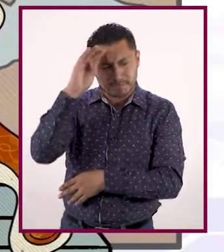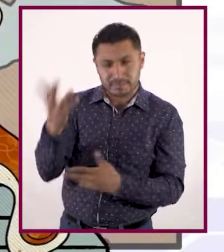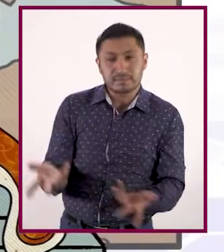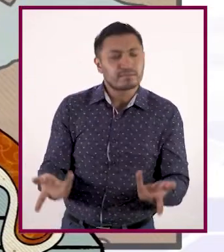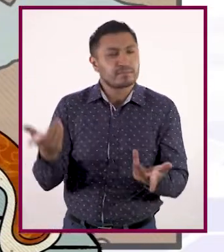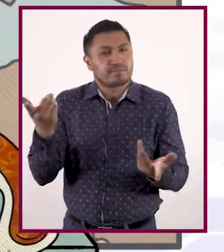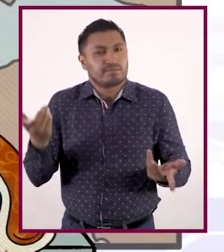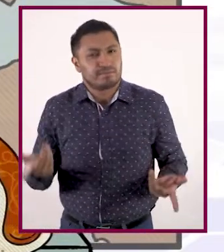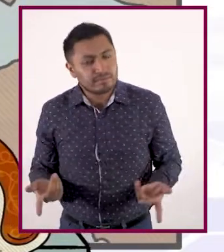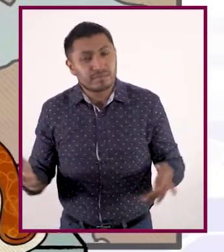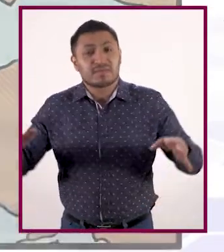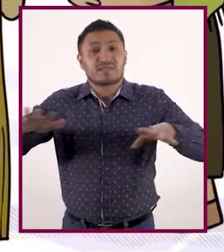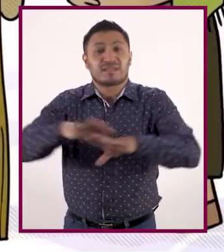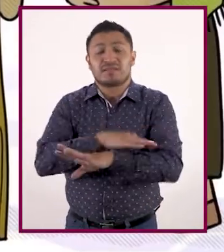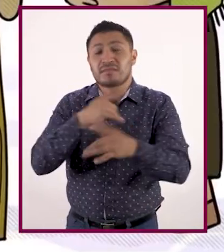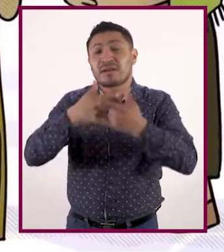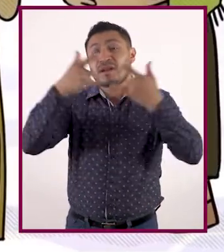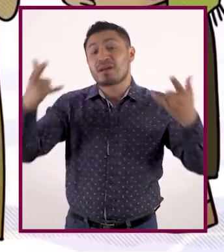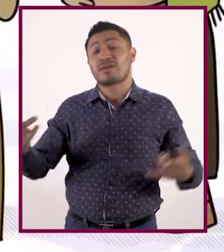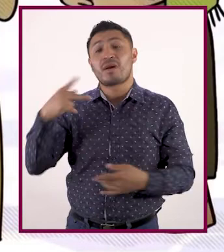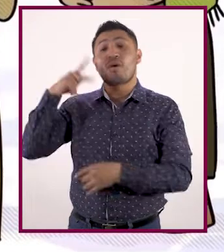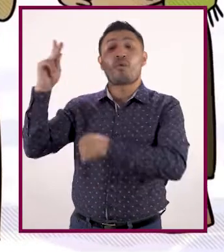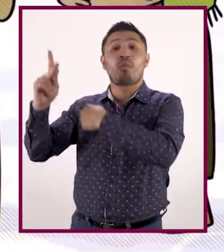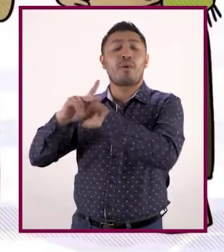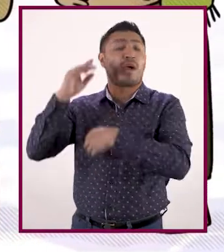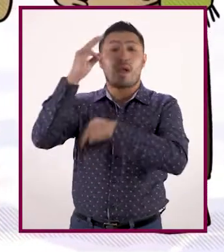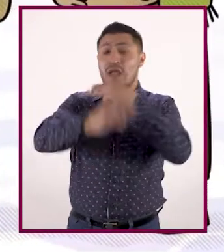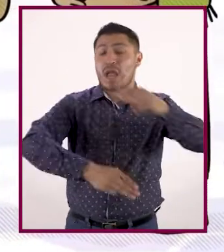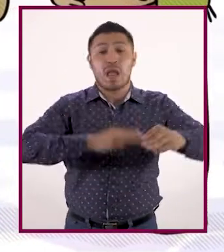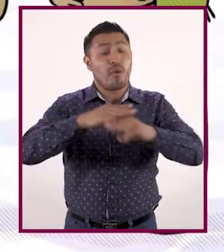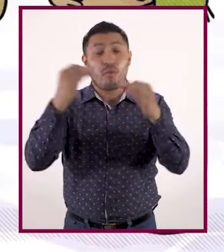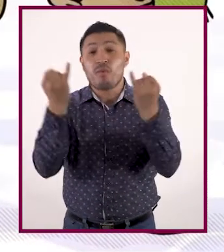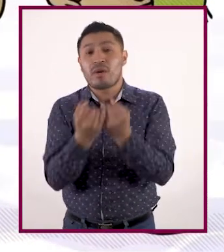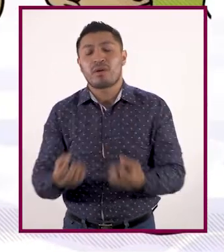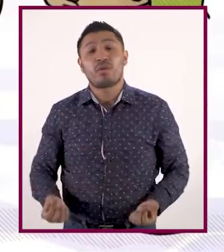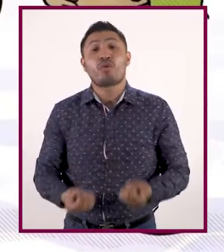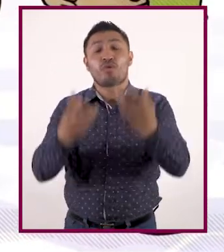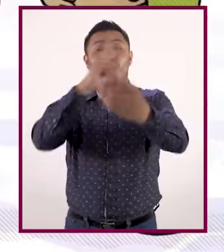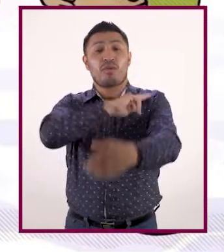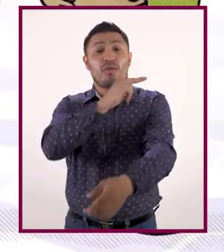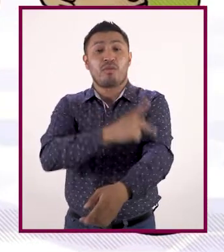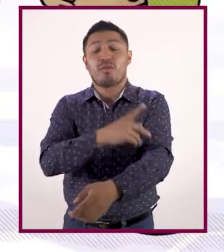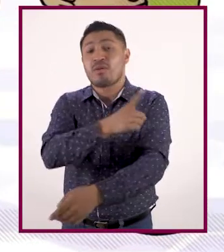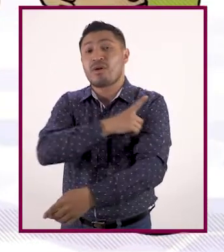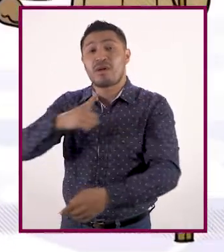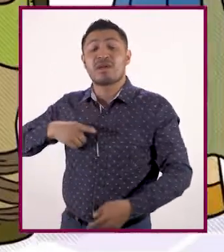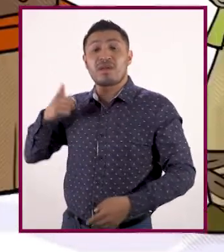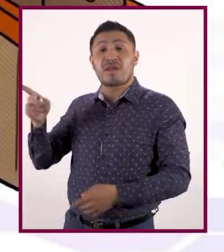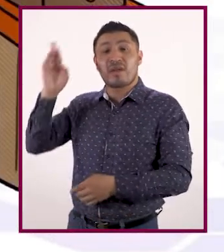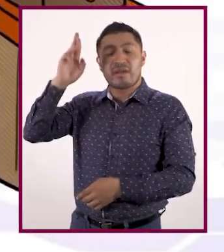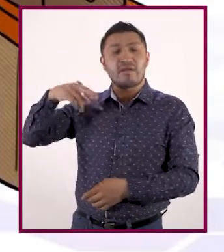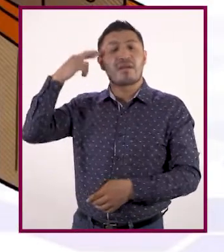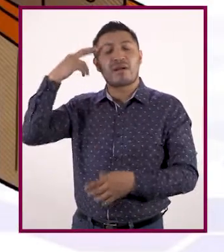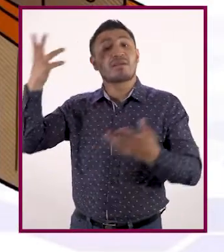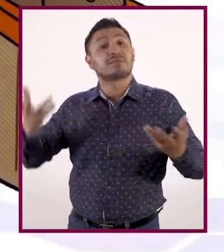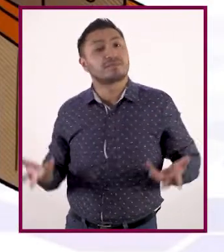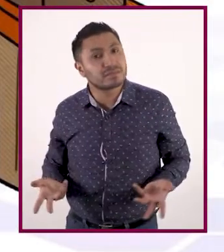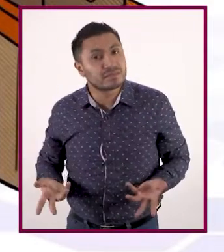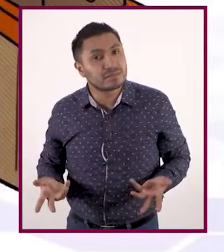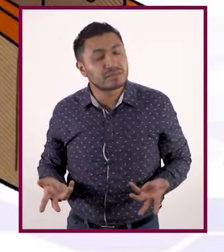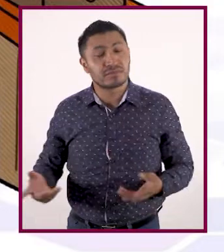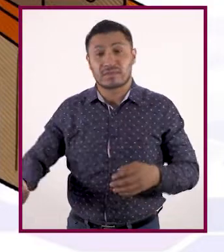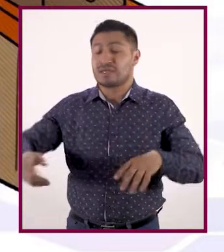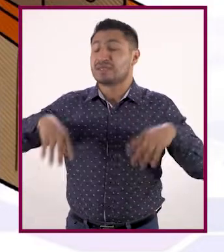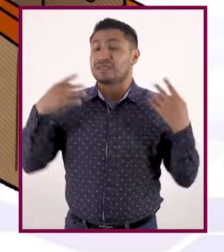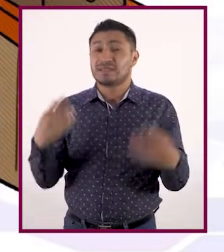cambiaría la historia de ese país y del mundo cuánto poder debe tener el rey uno de los dilemas centrales de